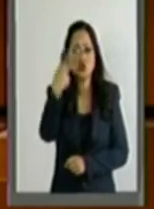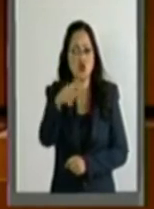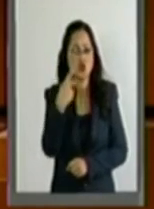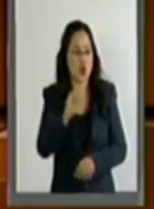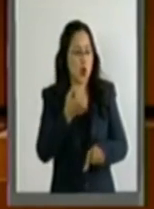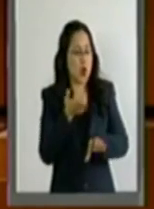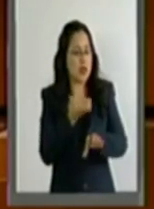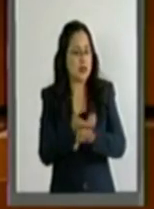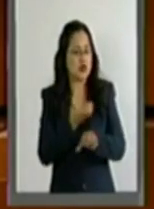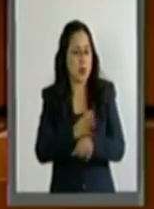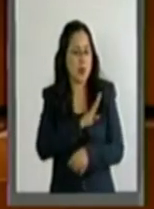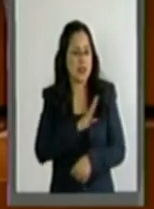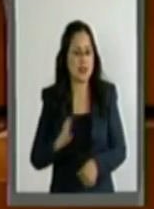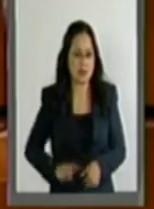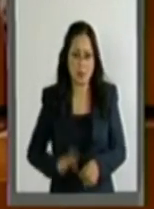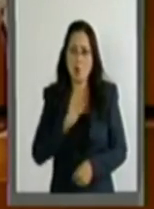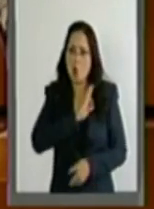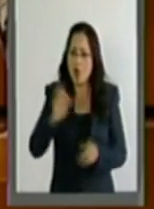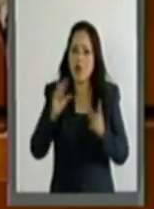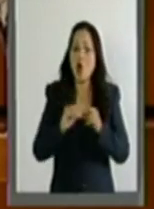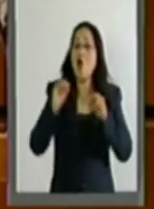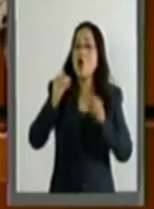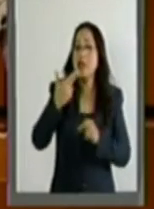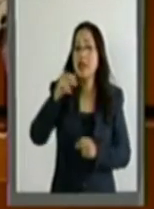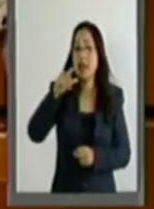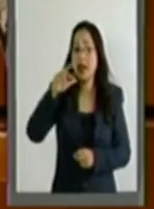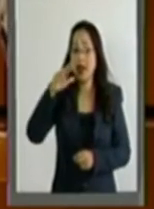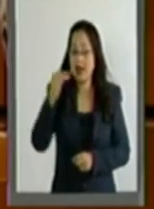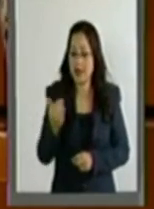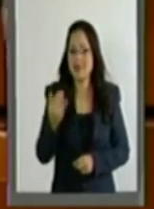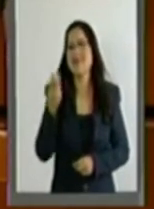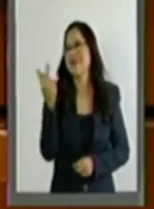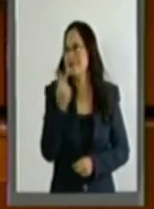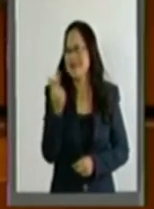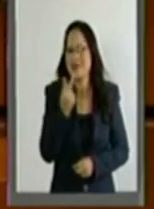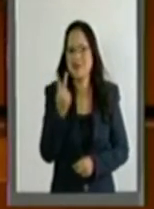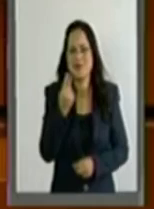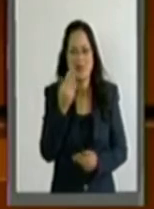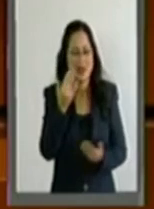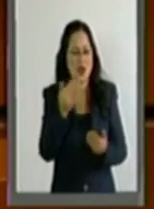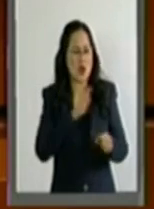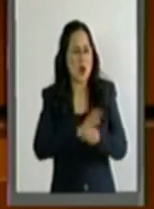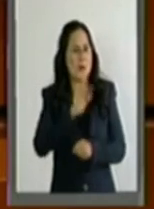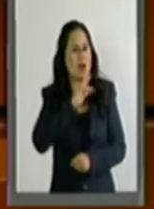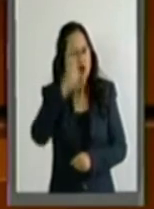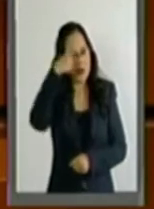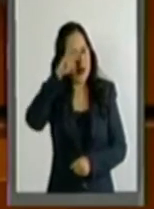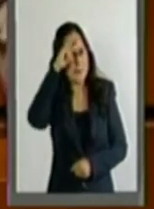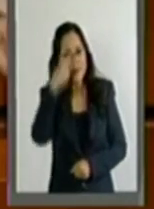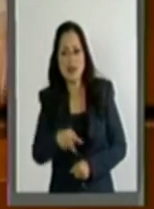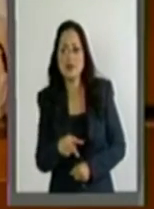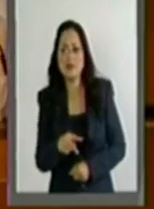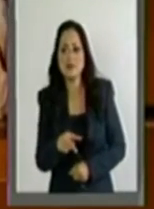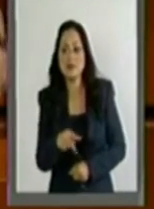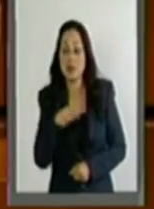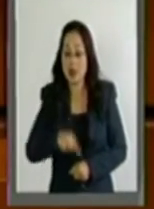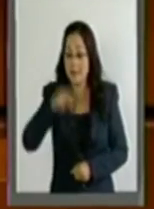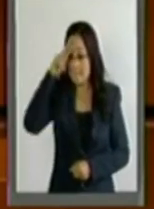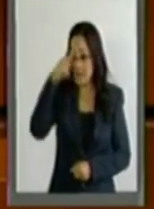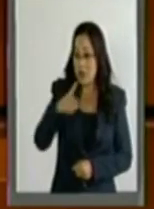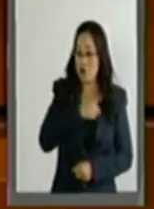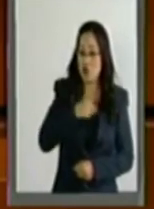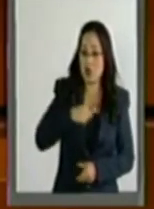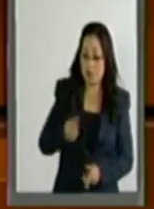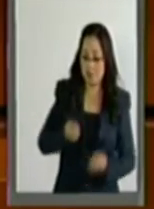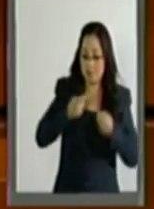esa República, como lo puede ser la señora Clinton. ¿Es uno mejor que el otro para México? ¿O es México el que